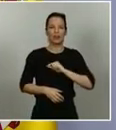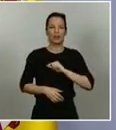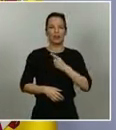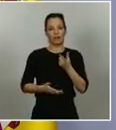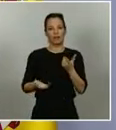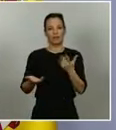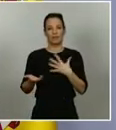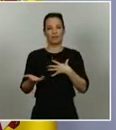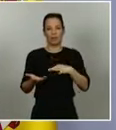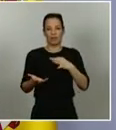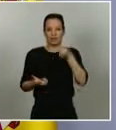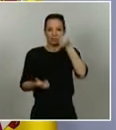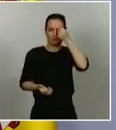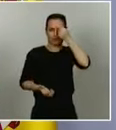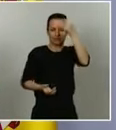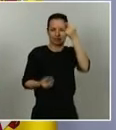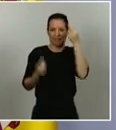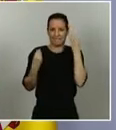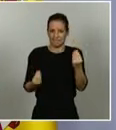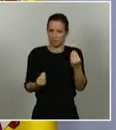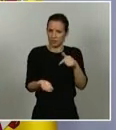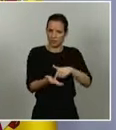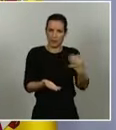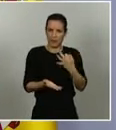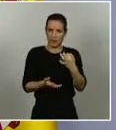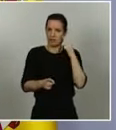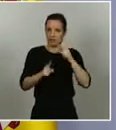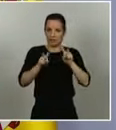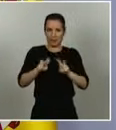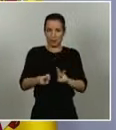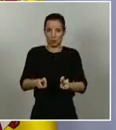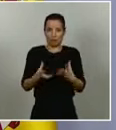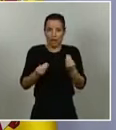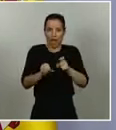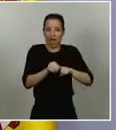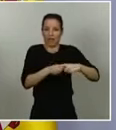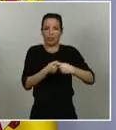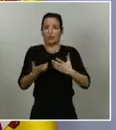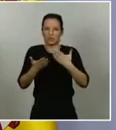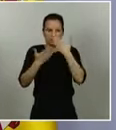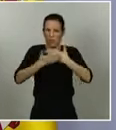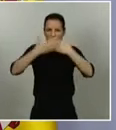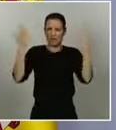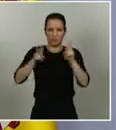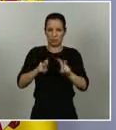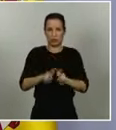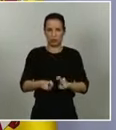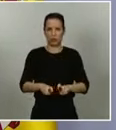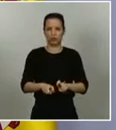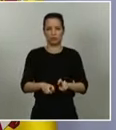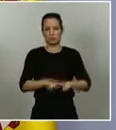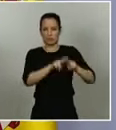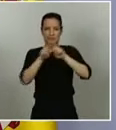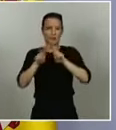rigor necesario exigible para un estudio de esta magnitud y para cualquier estudio de investigación. Todo esto quiere